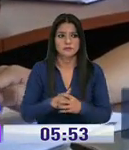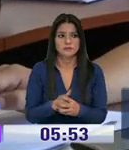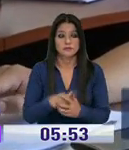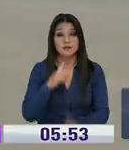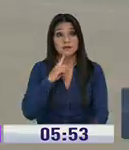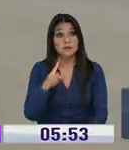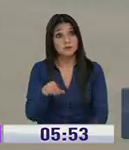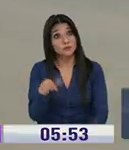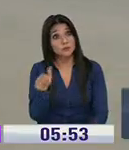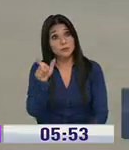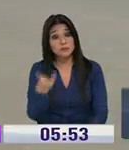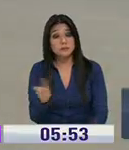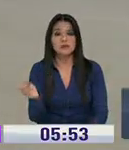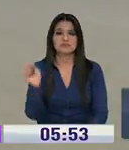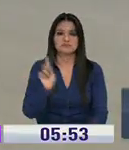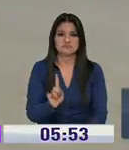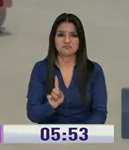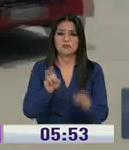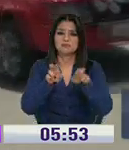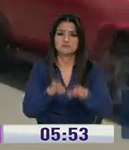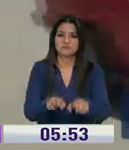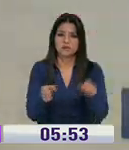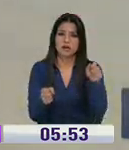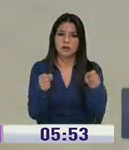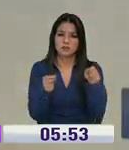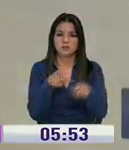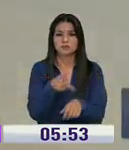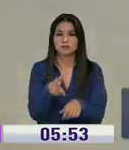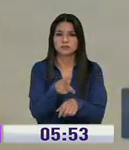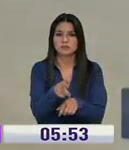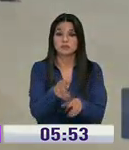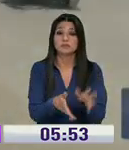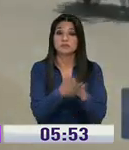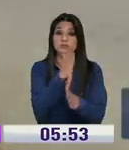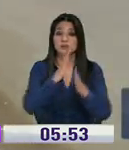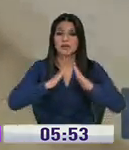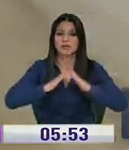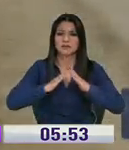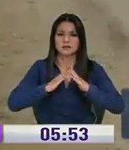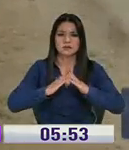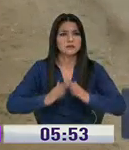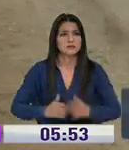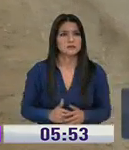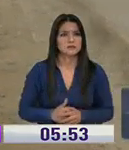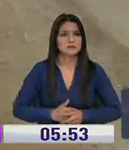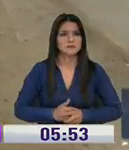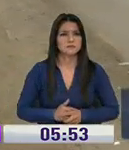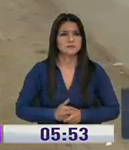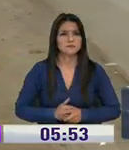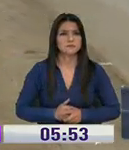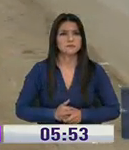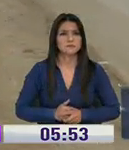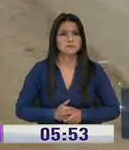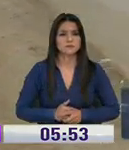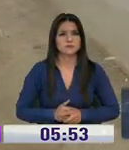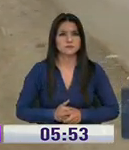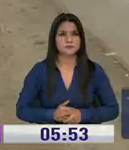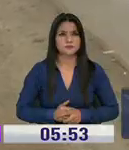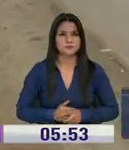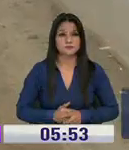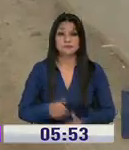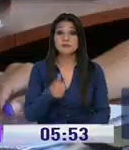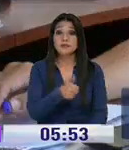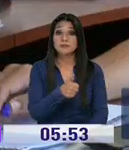este individuo y la lleva a un domicilio en donde, según versiones